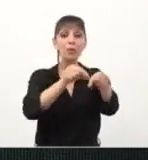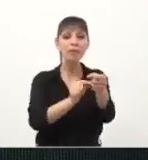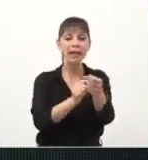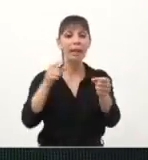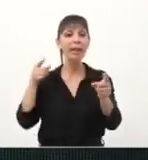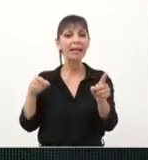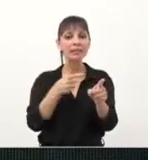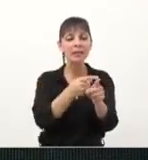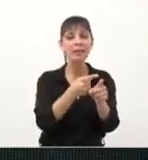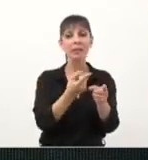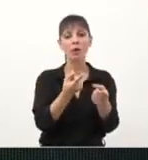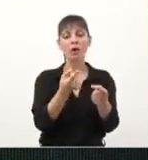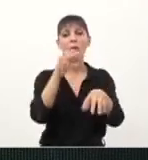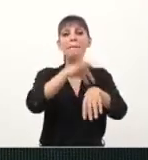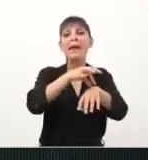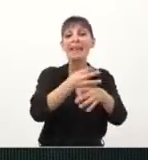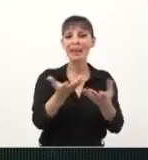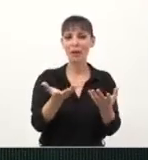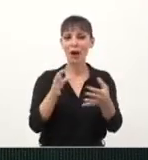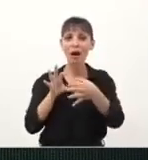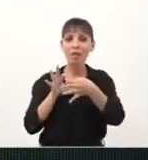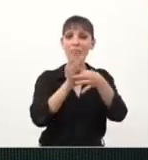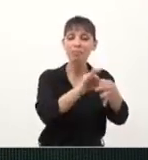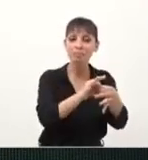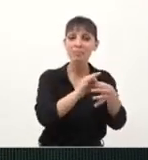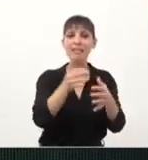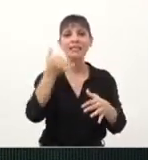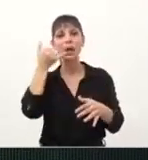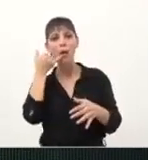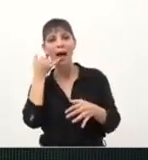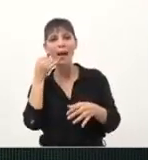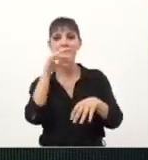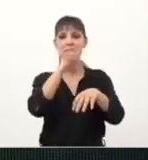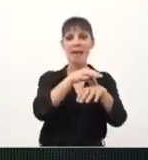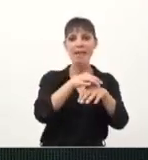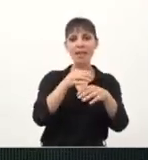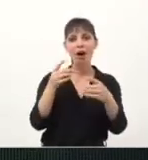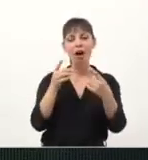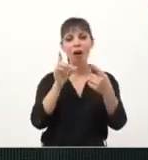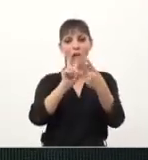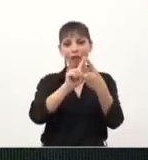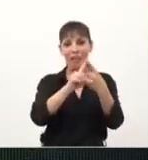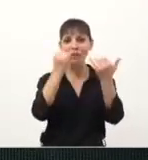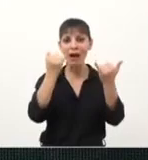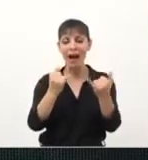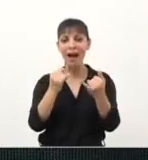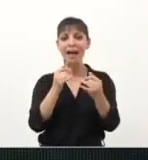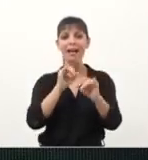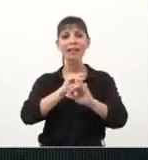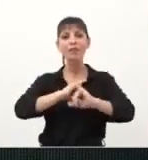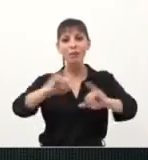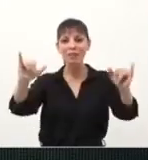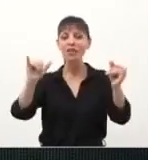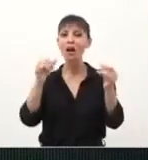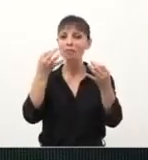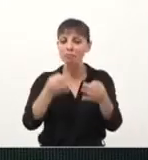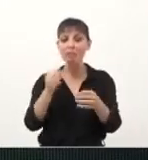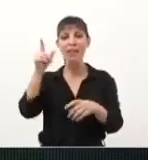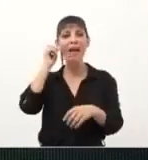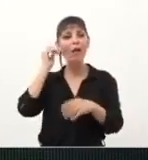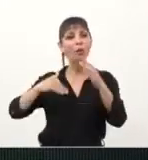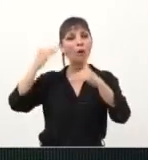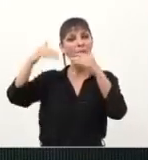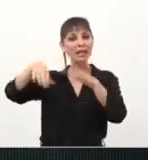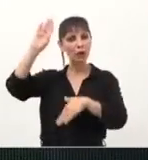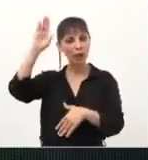de monitoreo médico que se conectan con el celular y permiten tener un traqueo en tiempo real de los datos de nuestros adultos mayores. Me quedan 30